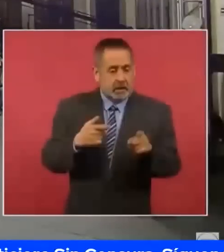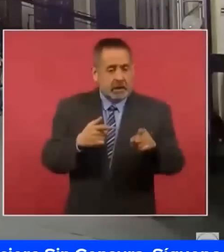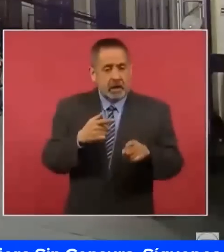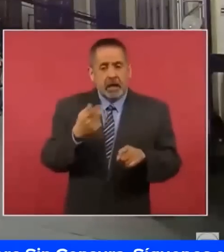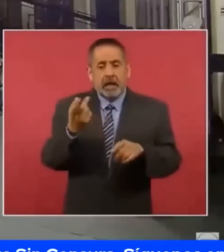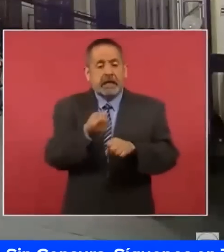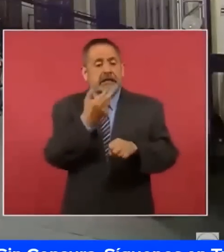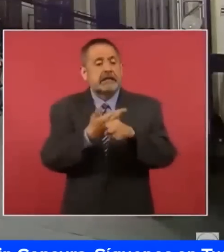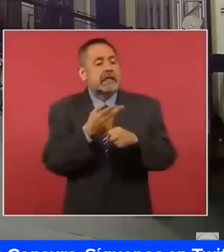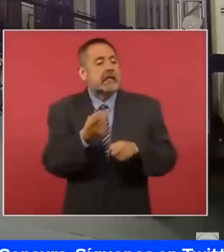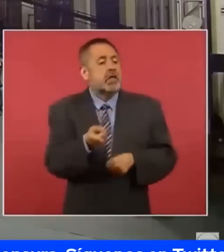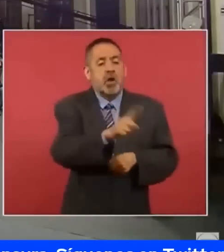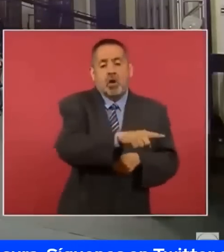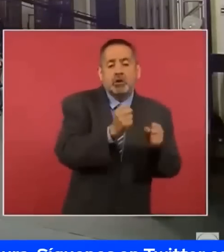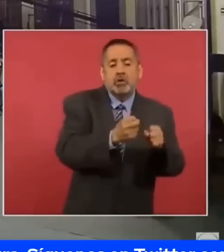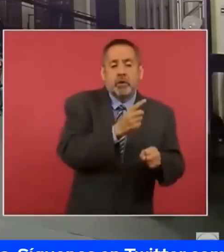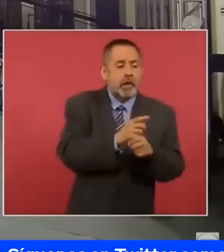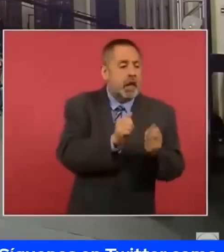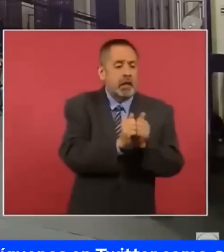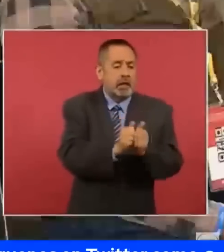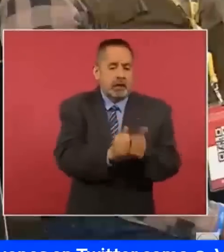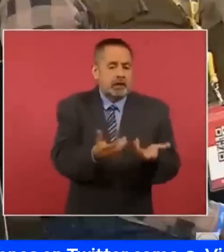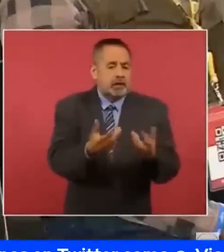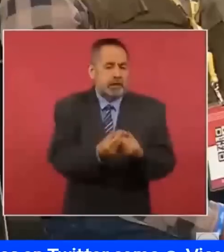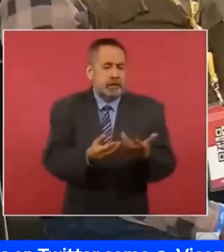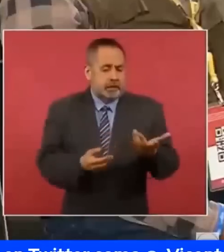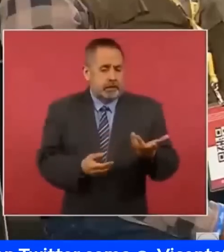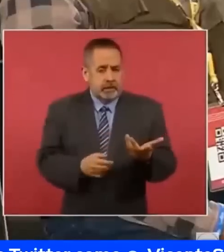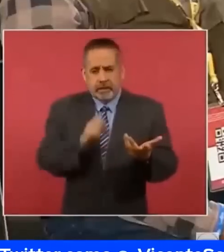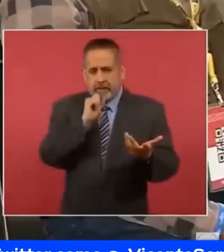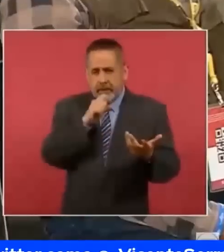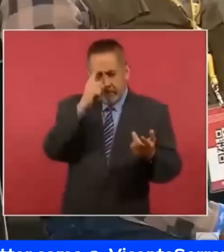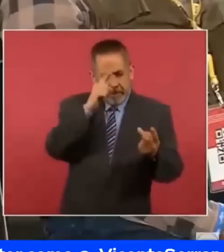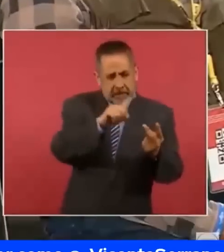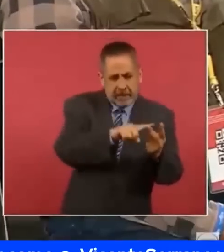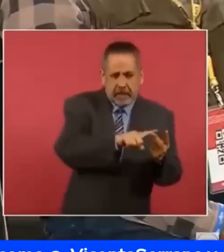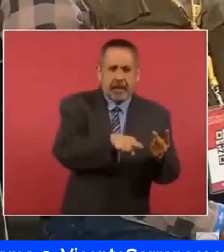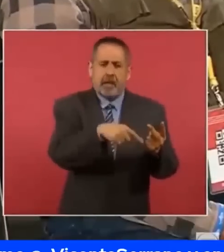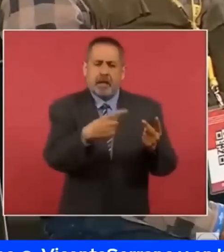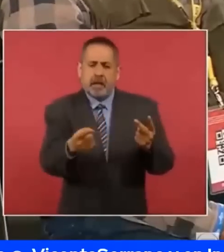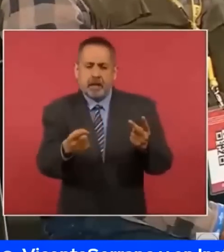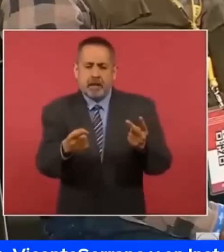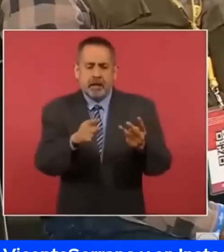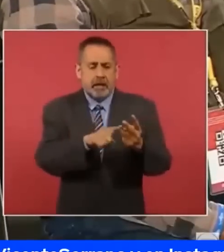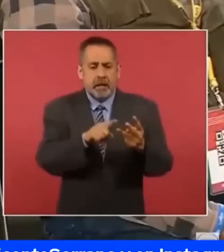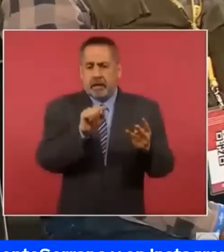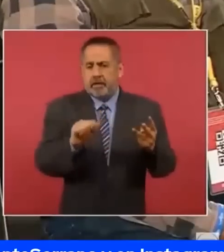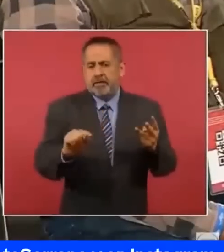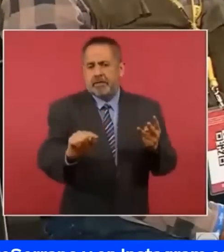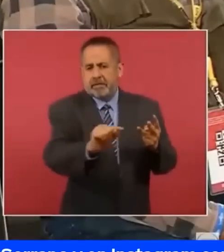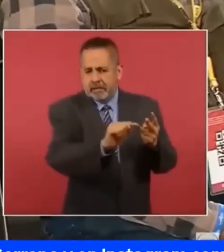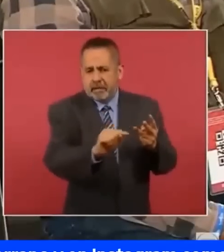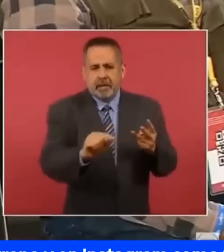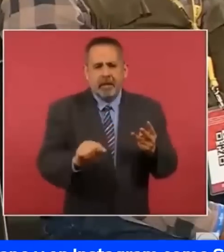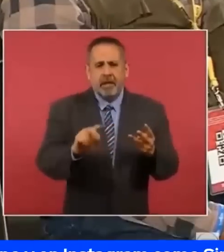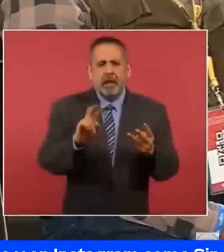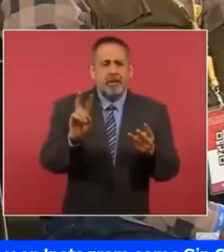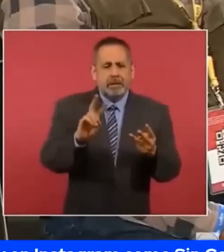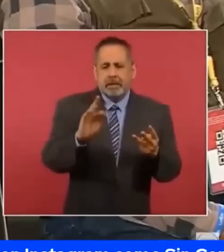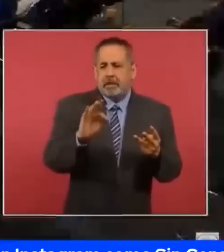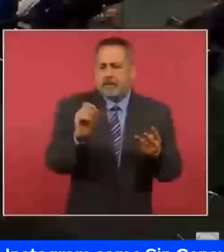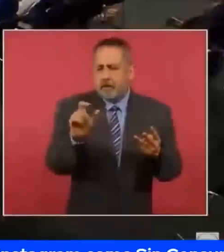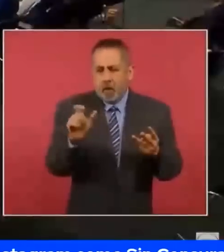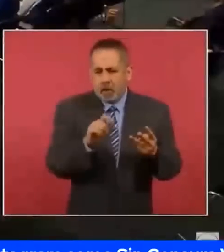su secretario de Seguridad? ¿También debería de llegar esa investigación a ellos directamente, a Vicente Fox